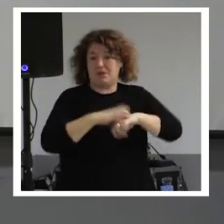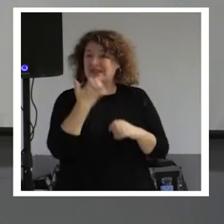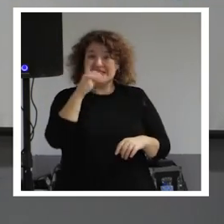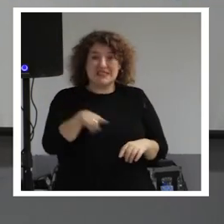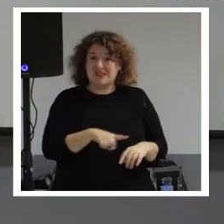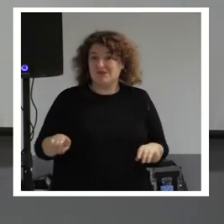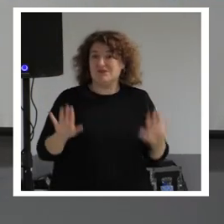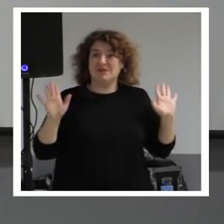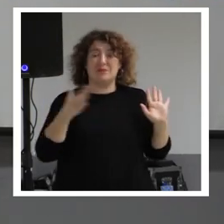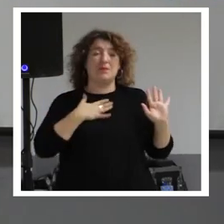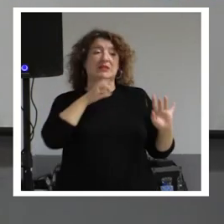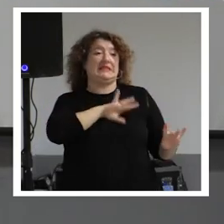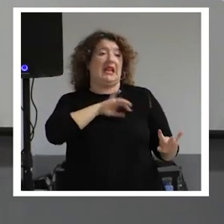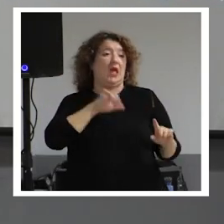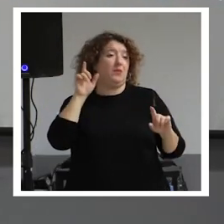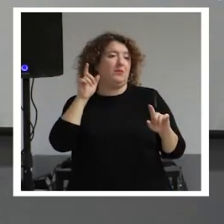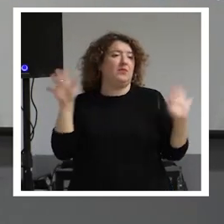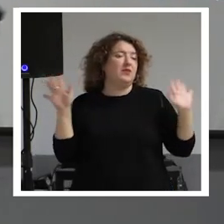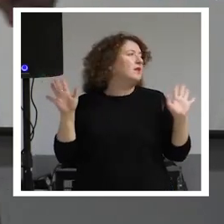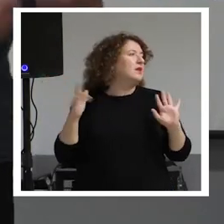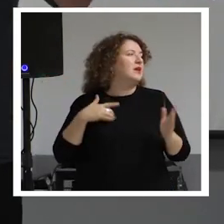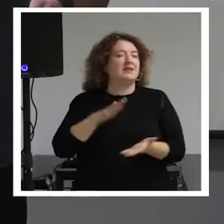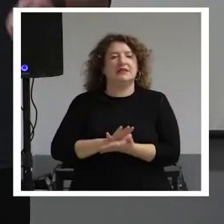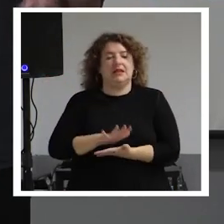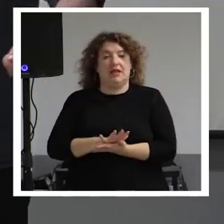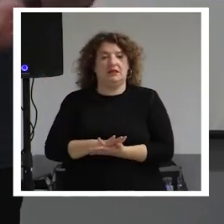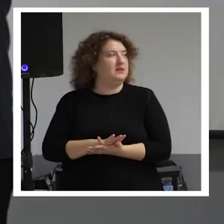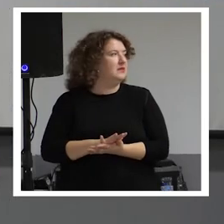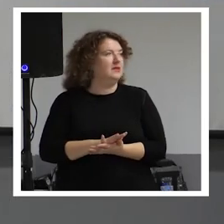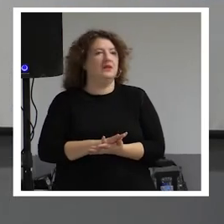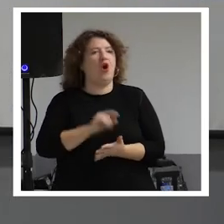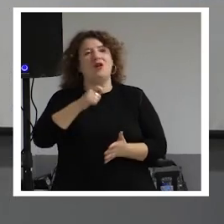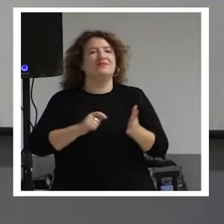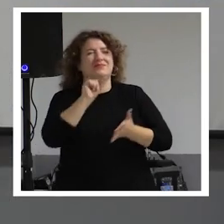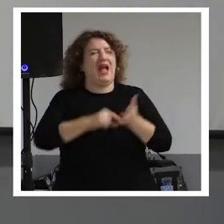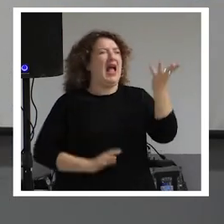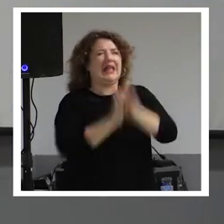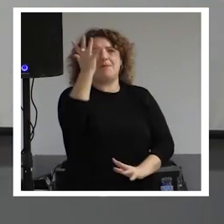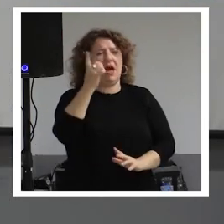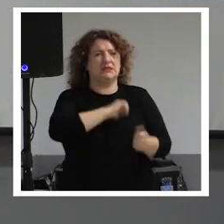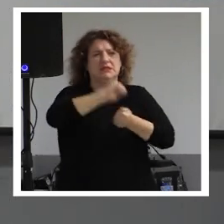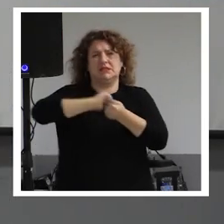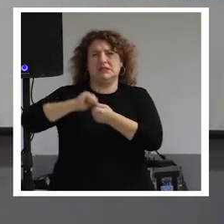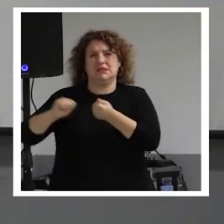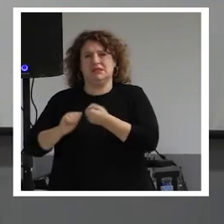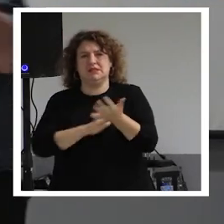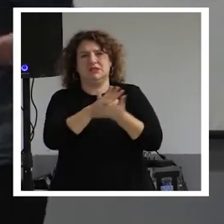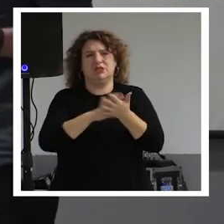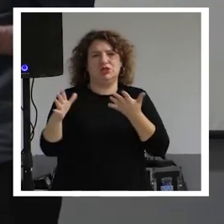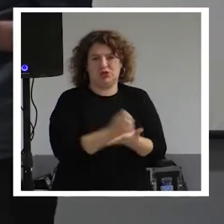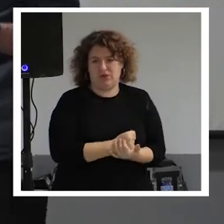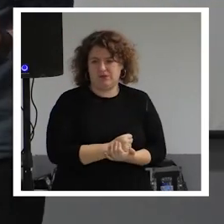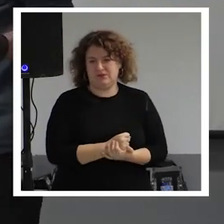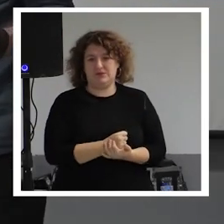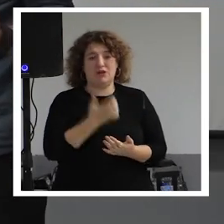y quiere resolver su problema y que la ley establezca que un mecanismo para resolver problemas sea organizarte con tus vecinos porque si no